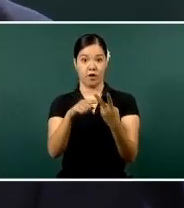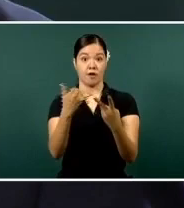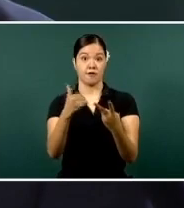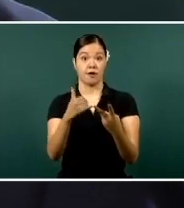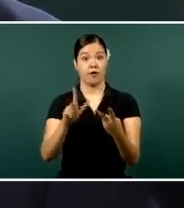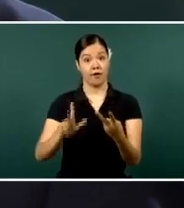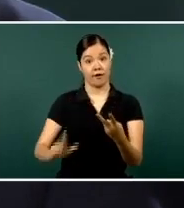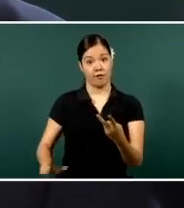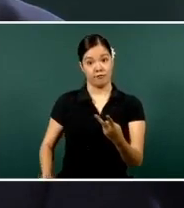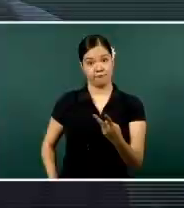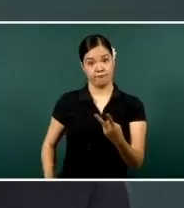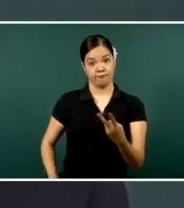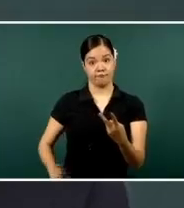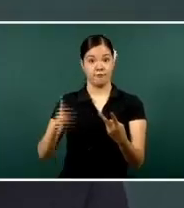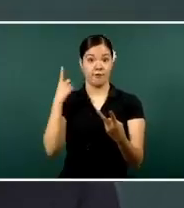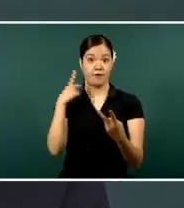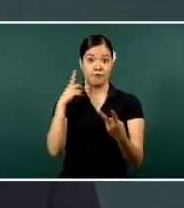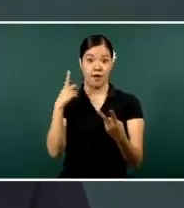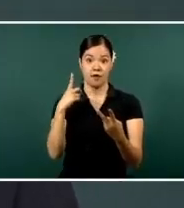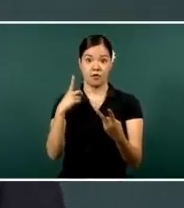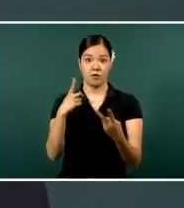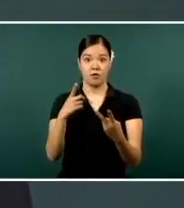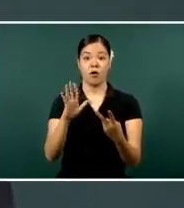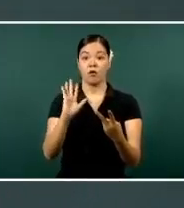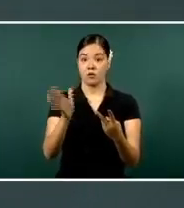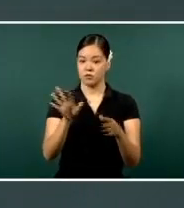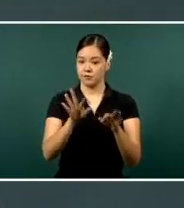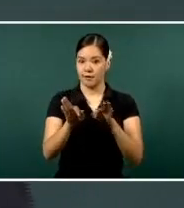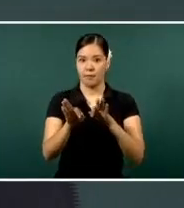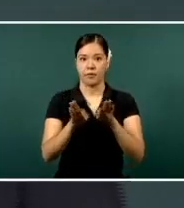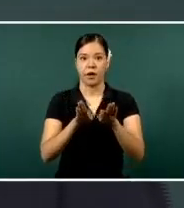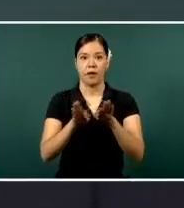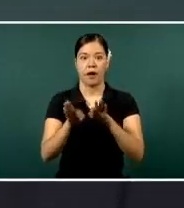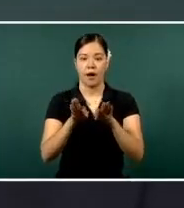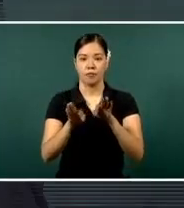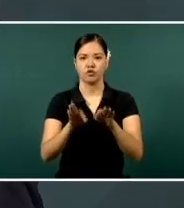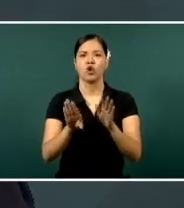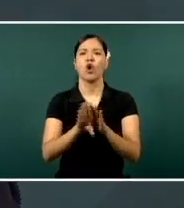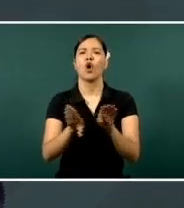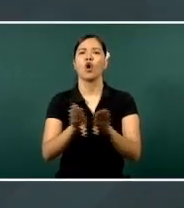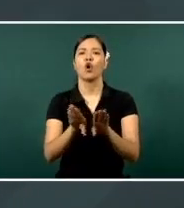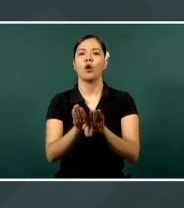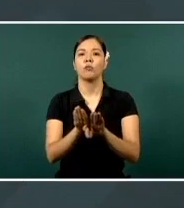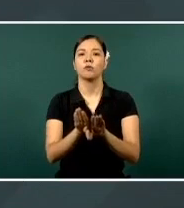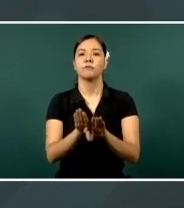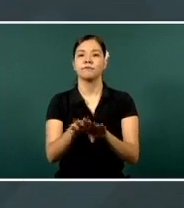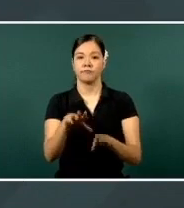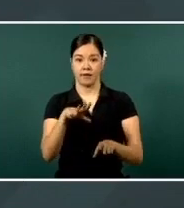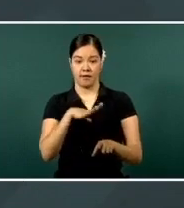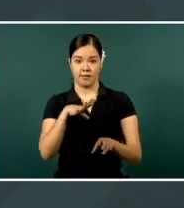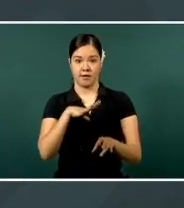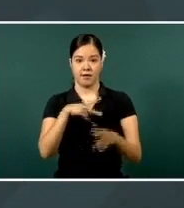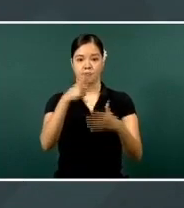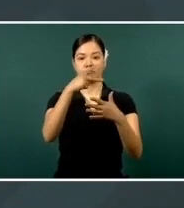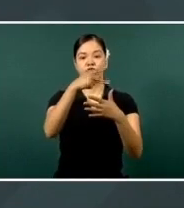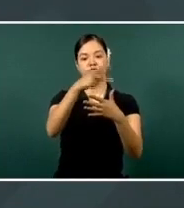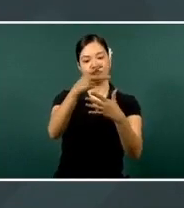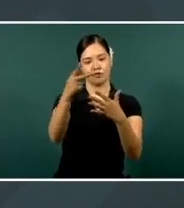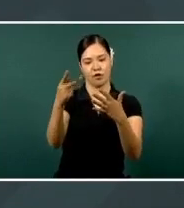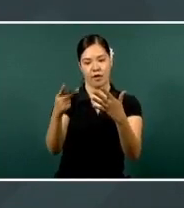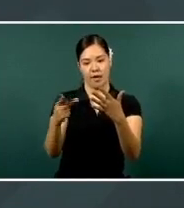Durango se están aplicando programas para el